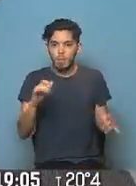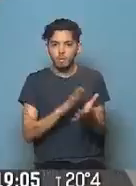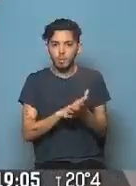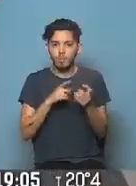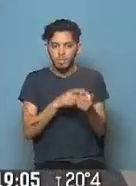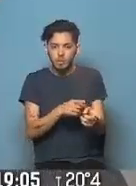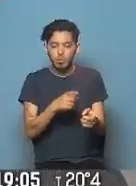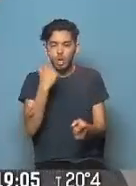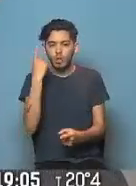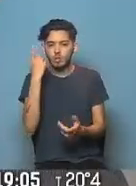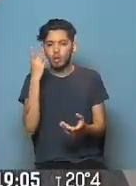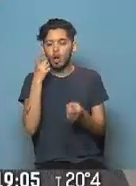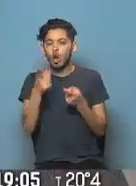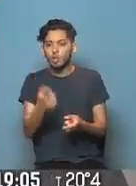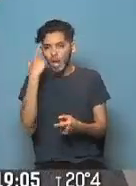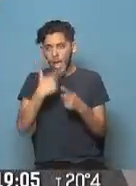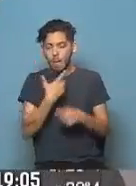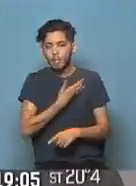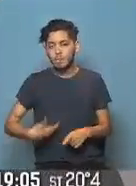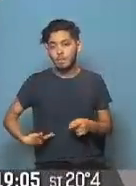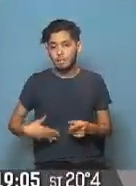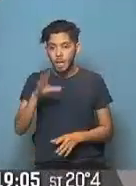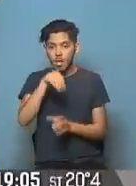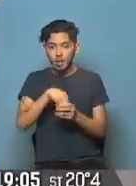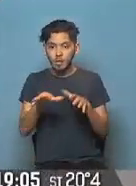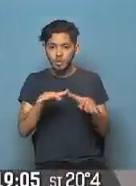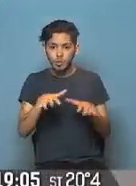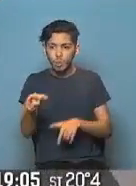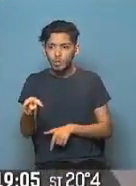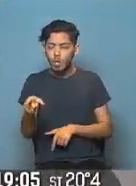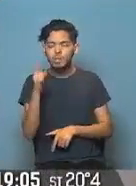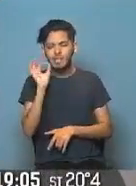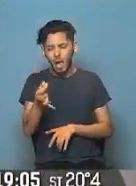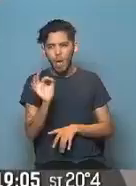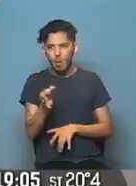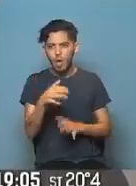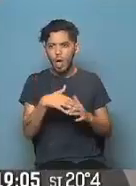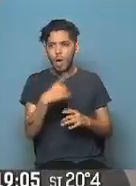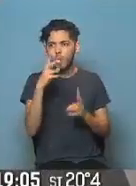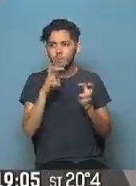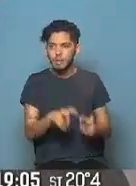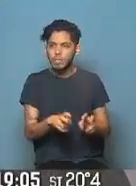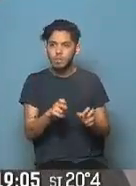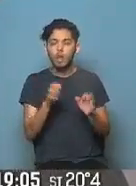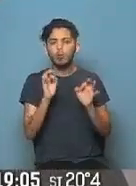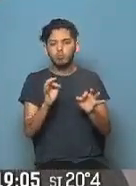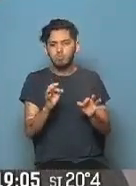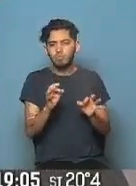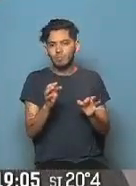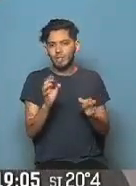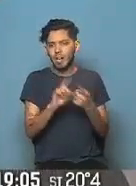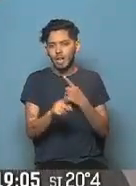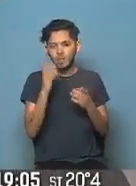expresidenta. Y en ese marco era previsible que una investigación absolutamente discrecional